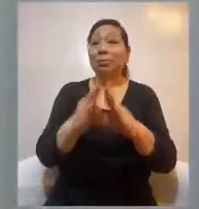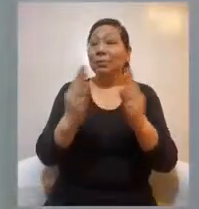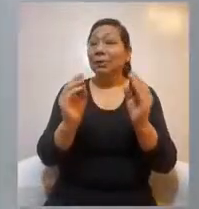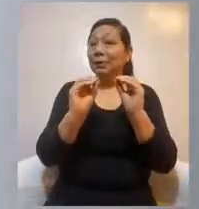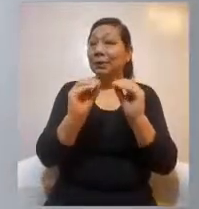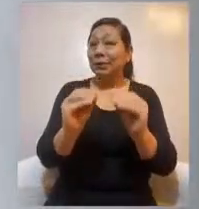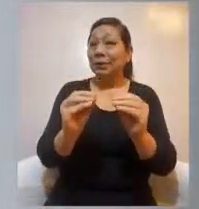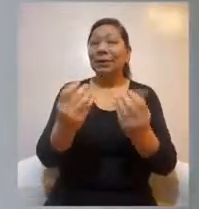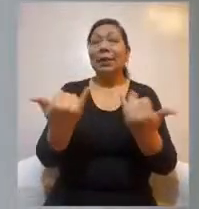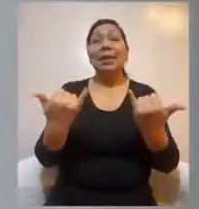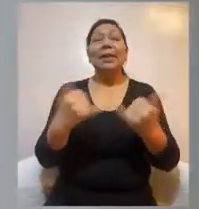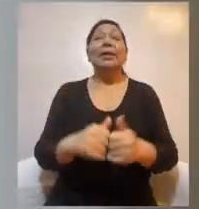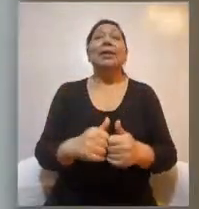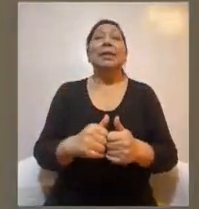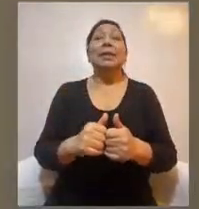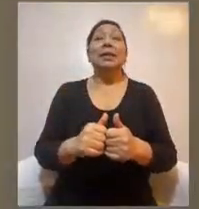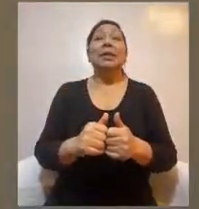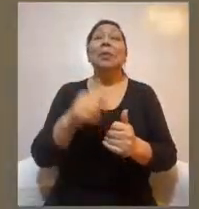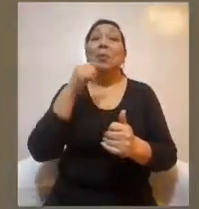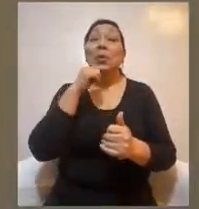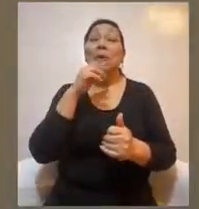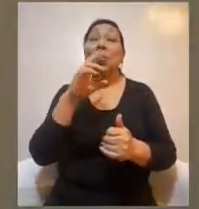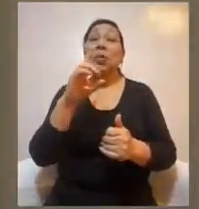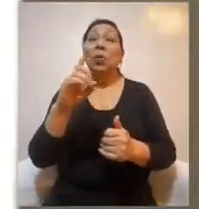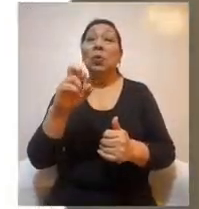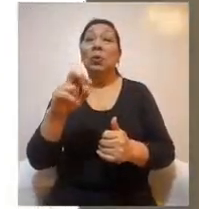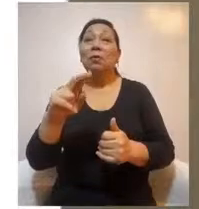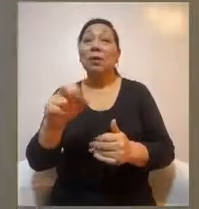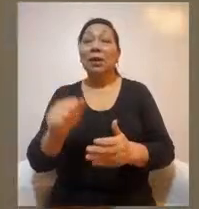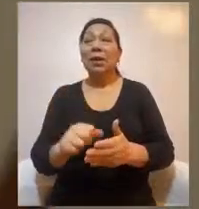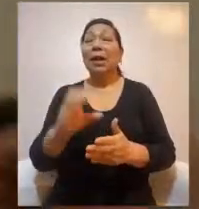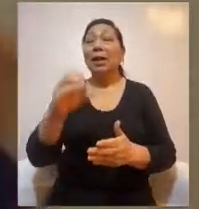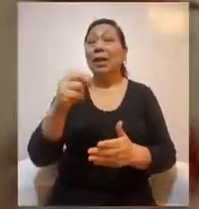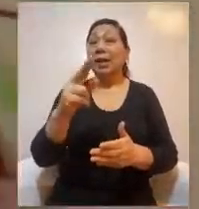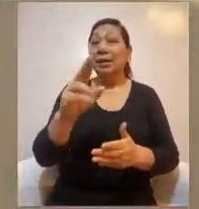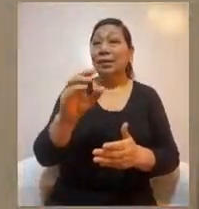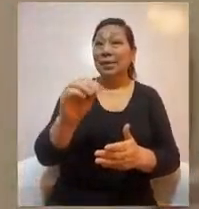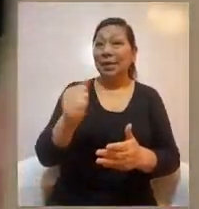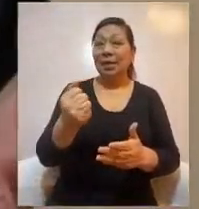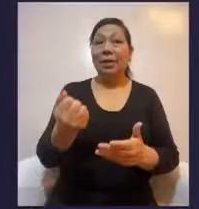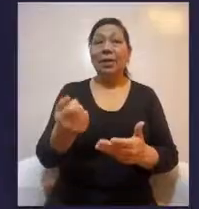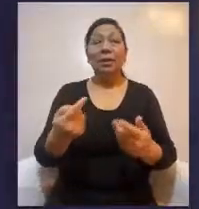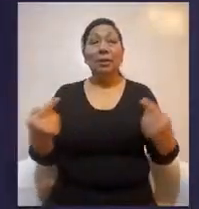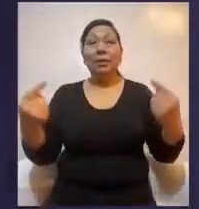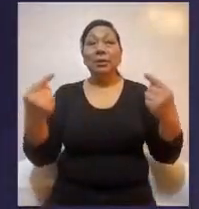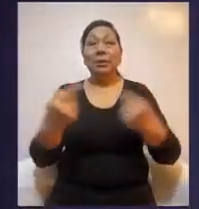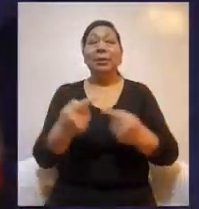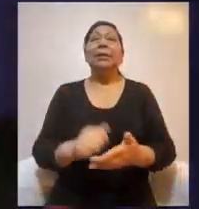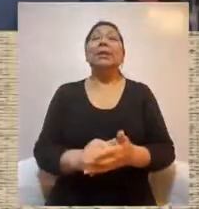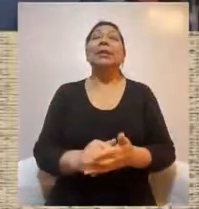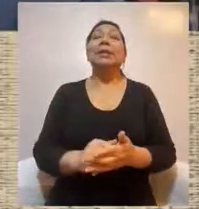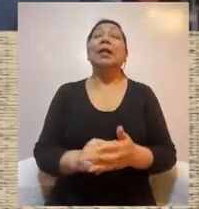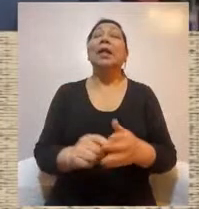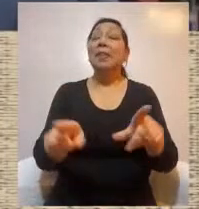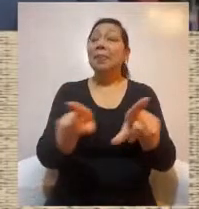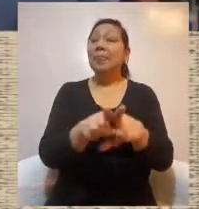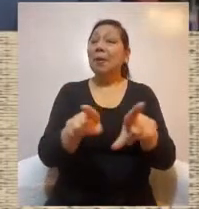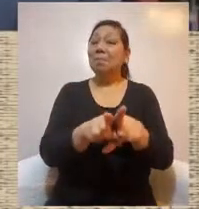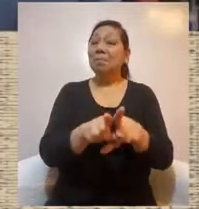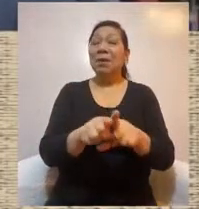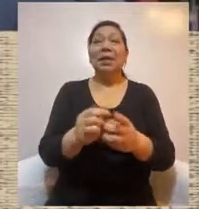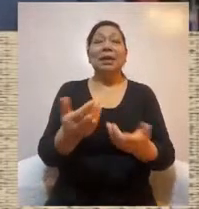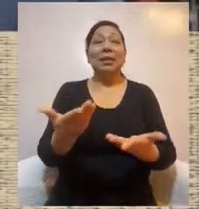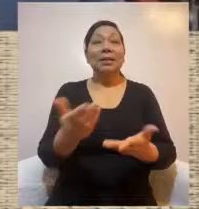había otorgado en este caso, al menos en el de la señora Duberlis Nina Cáceres, que es la recurrente de esta controversia. Y